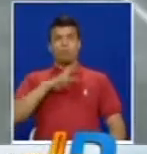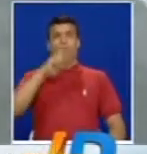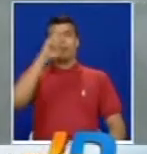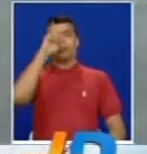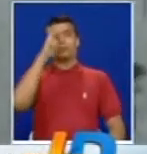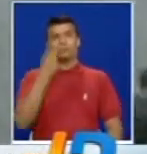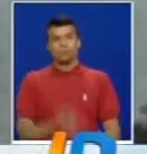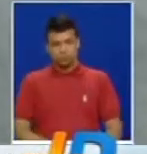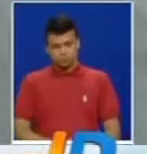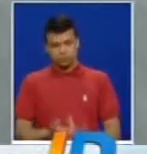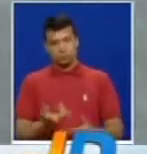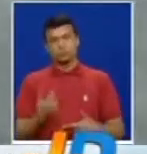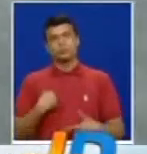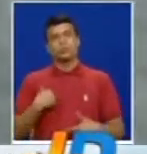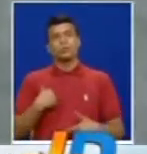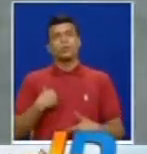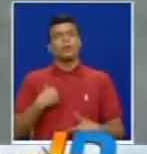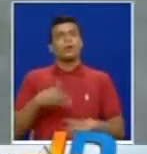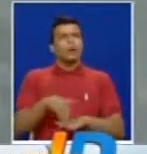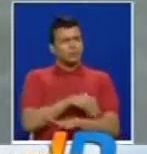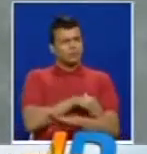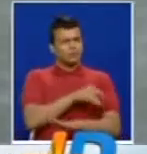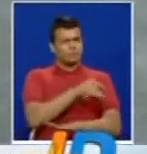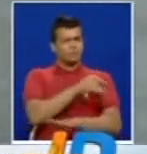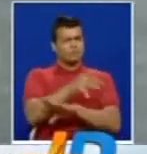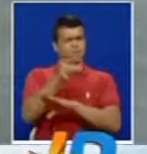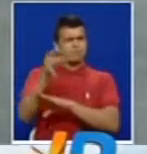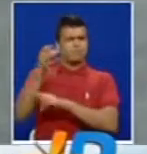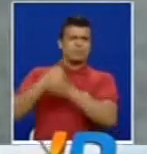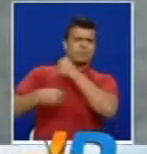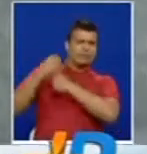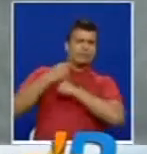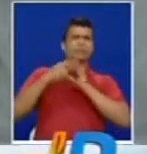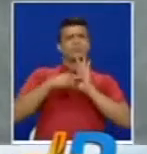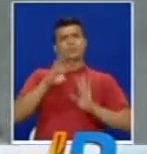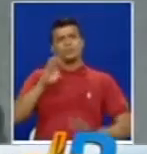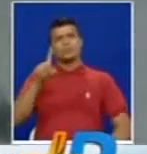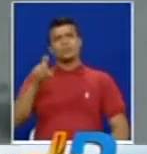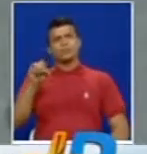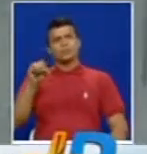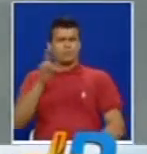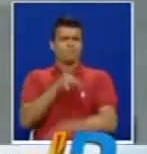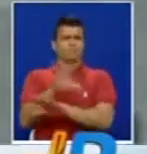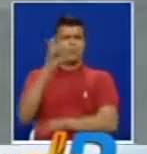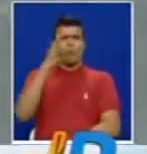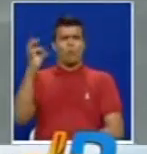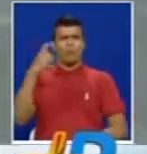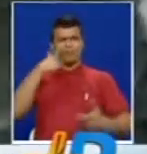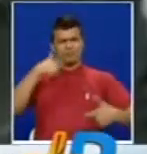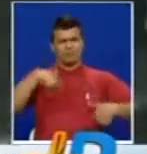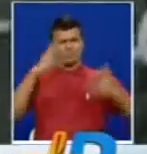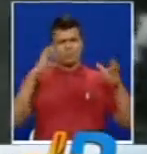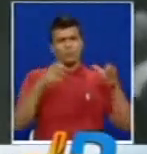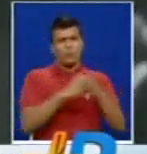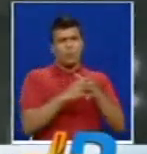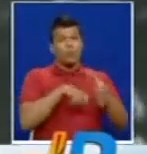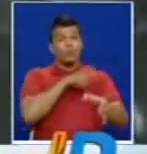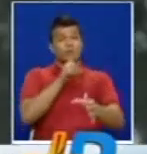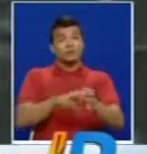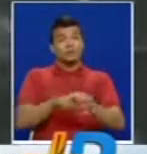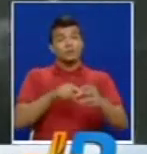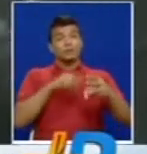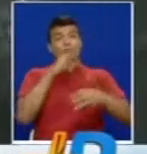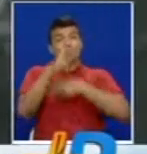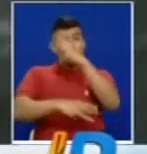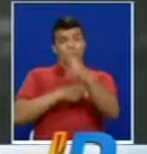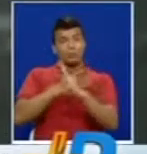Silva fue considerado uno de los mejores jugadores de su época, en la década de los 60. Fue clave para que su selección lograra el tercer lugar en el